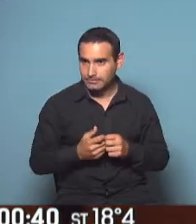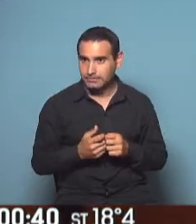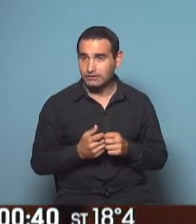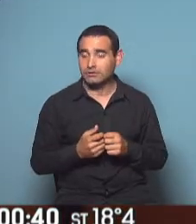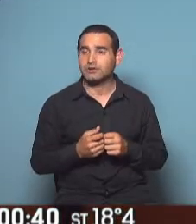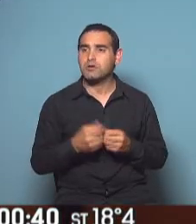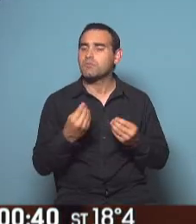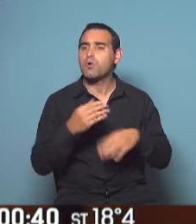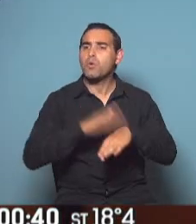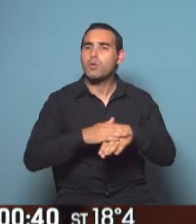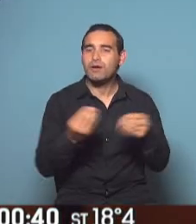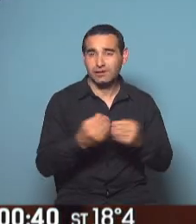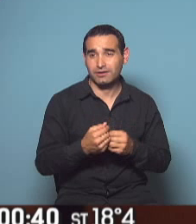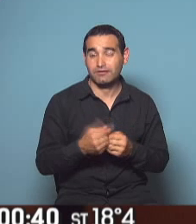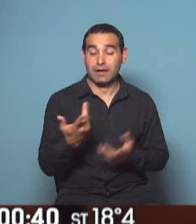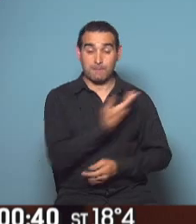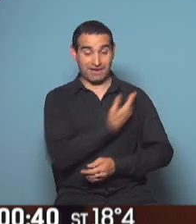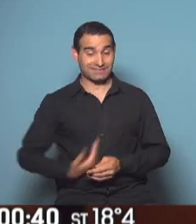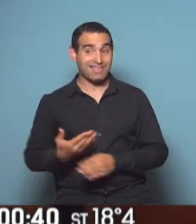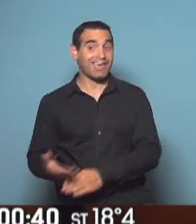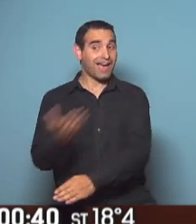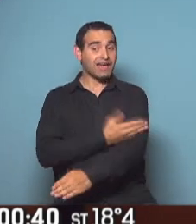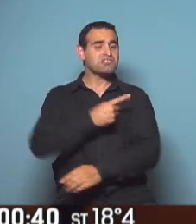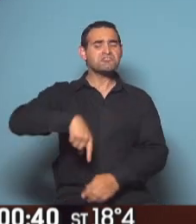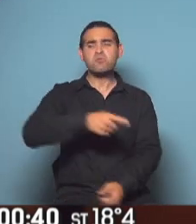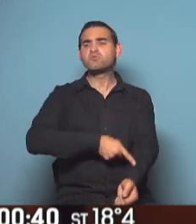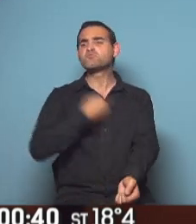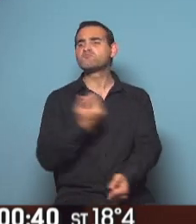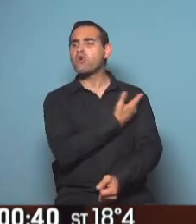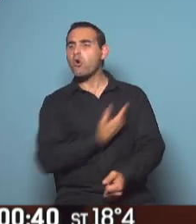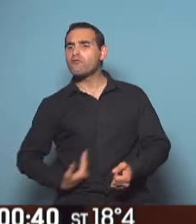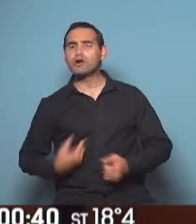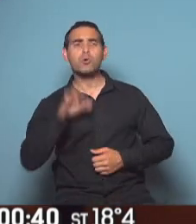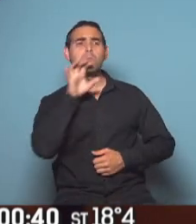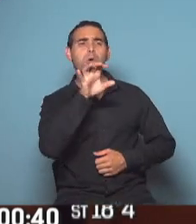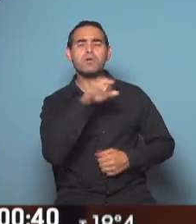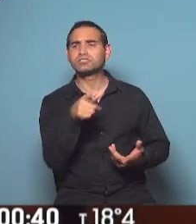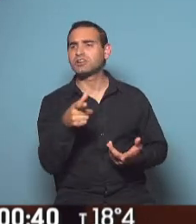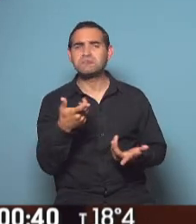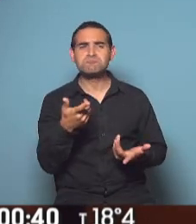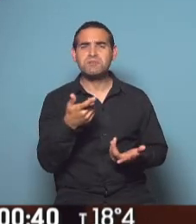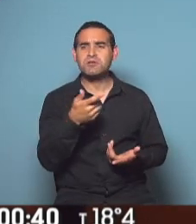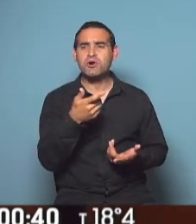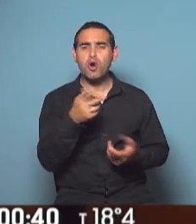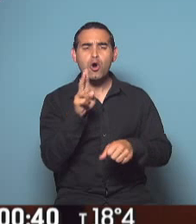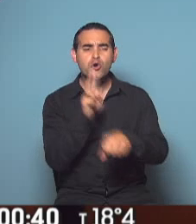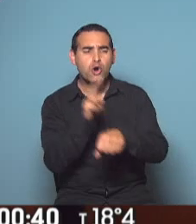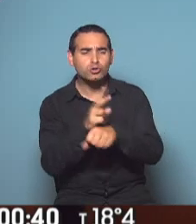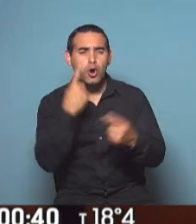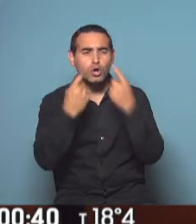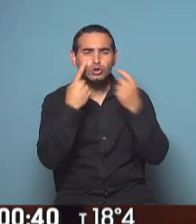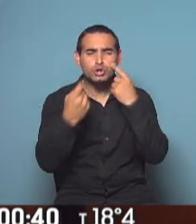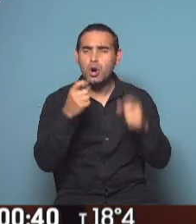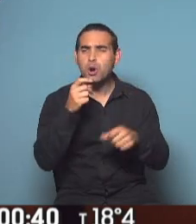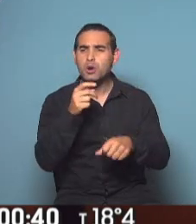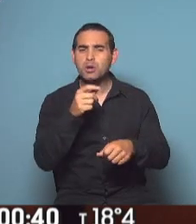su raíz en el hecho de que antes de ser presidentes, ellos estaban acostumbrados a gobernar en provincias donde hay muy poco control del poder, donde